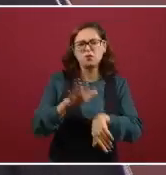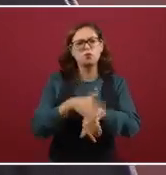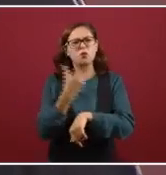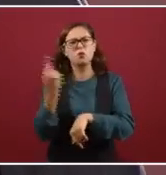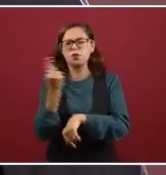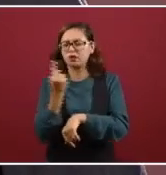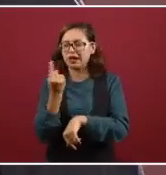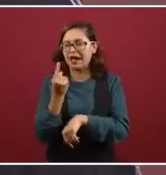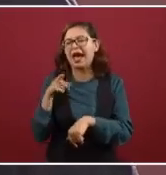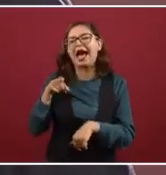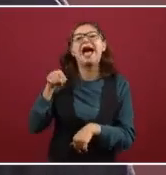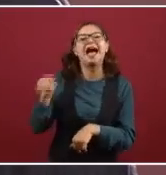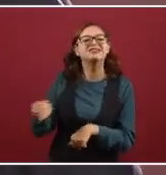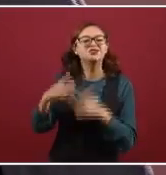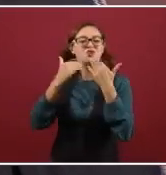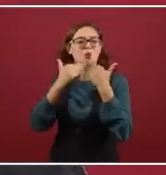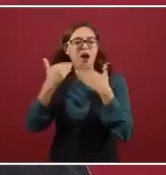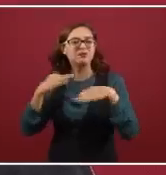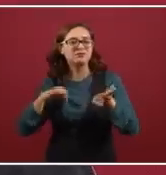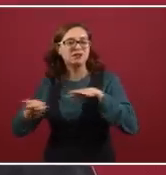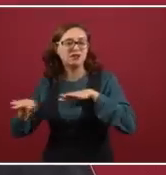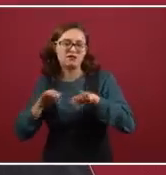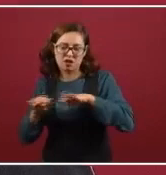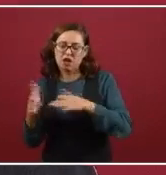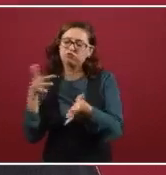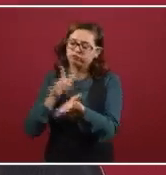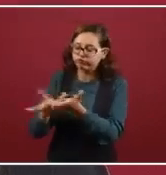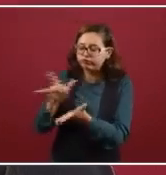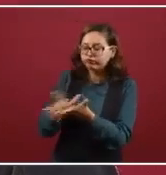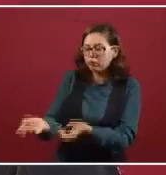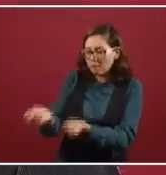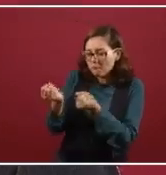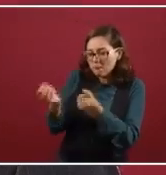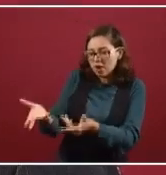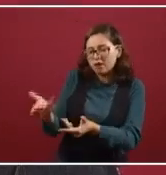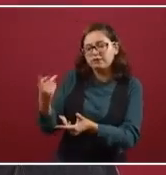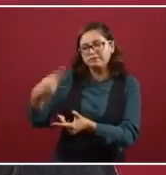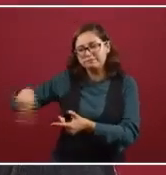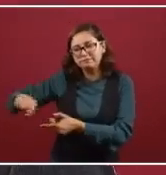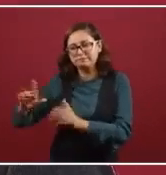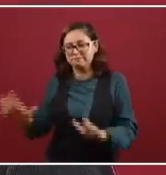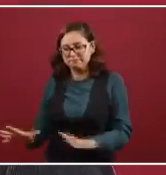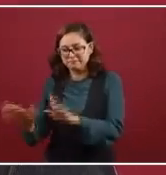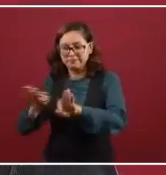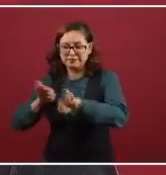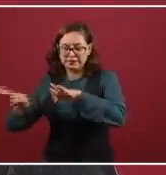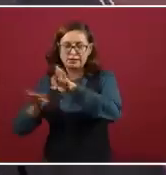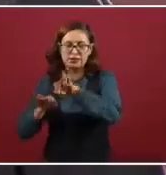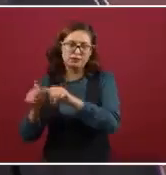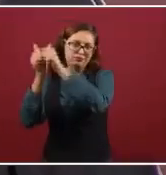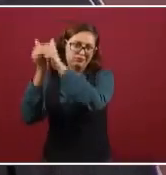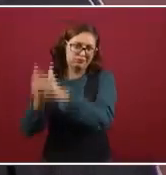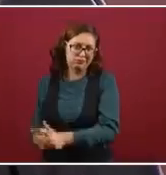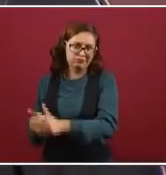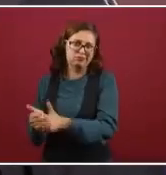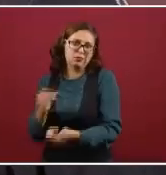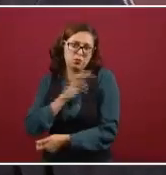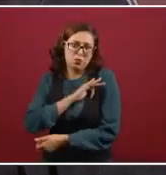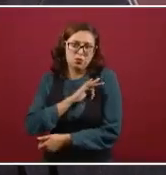trabajo en los lugares de origen de los migrantes, que la gente no se vea obligada a